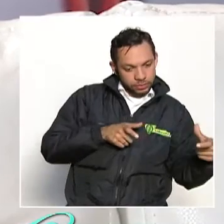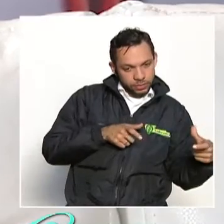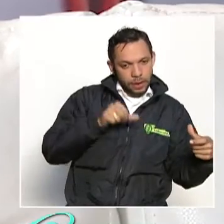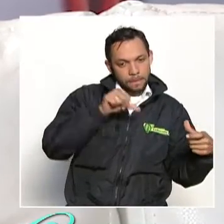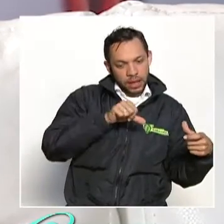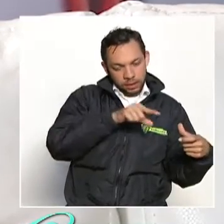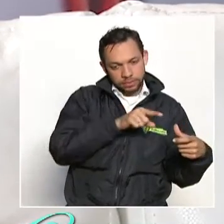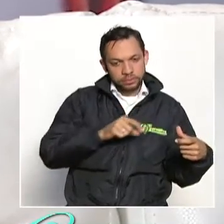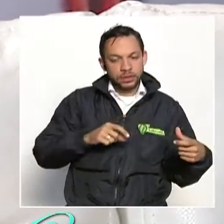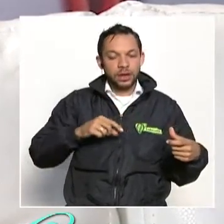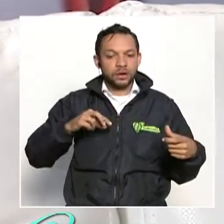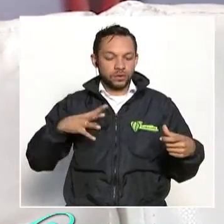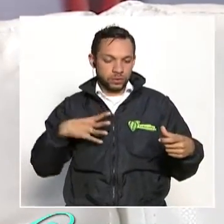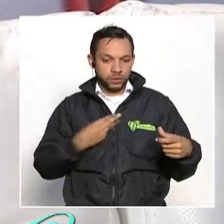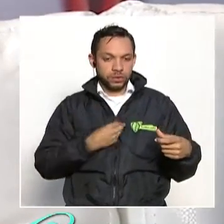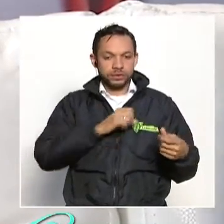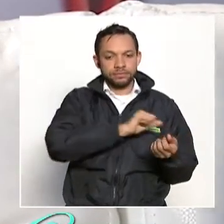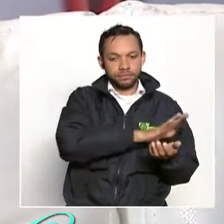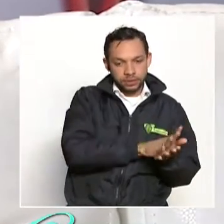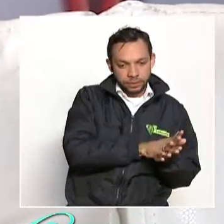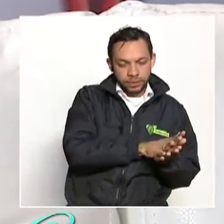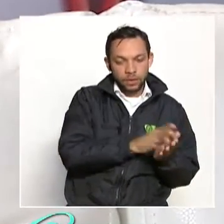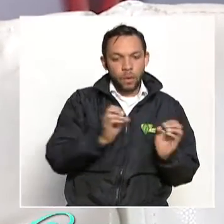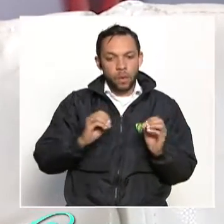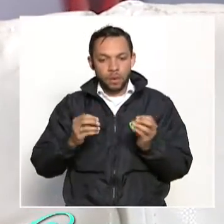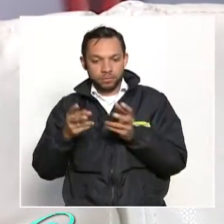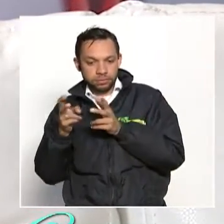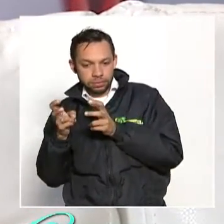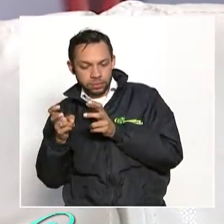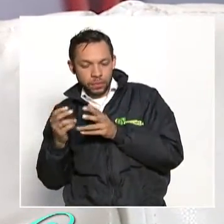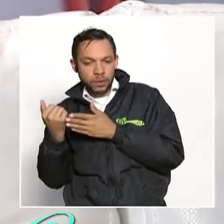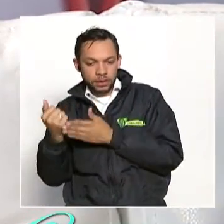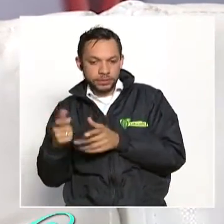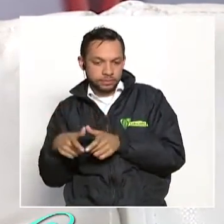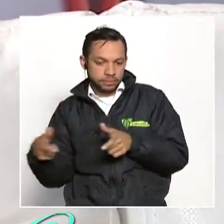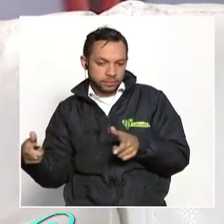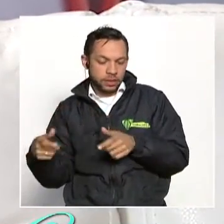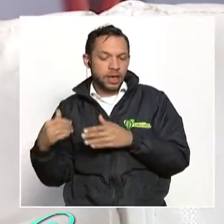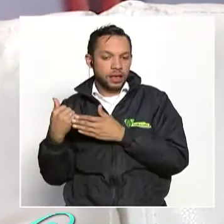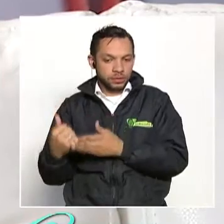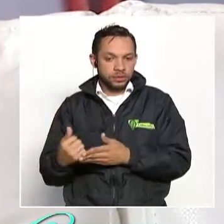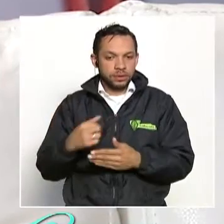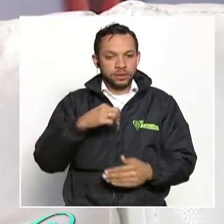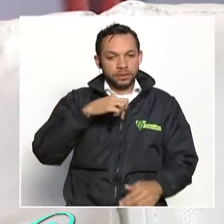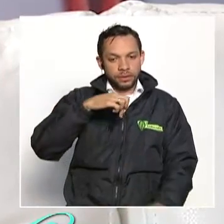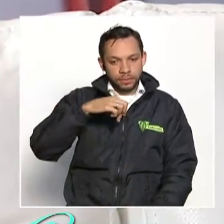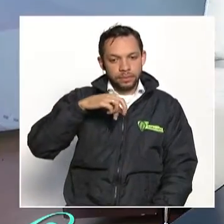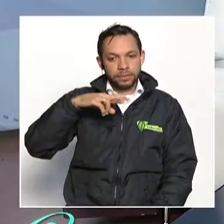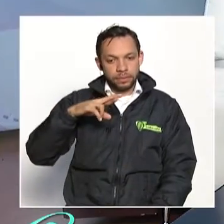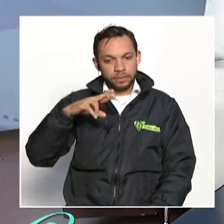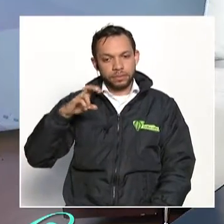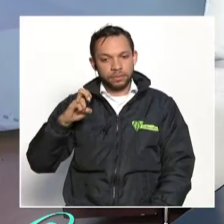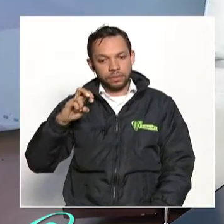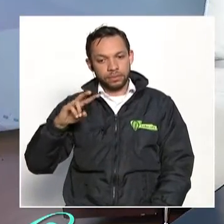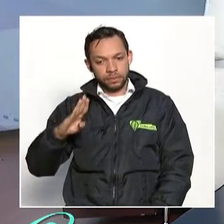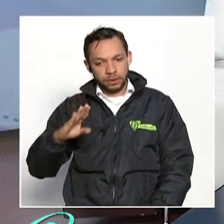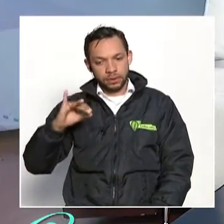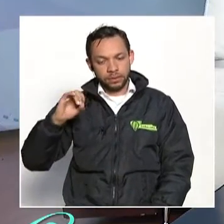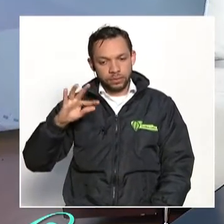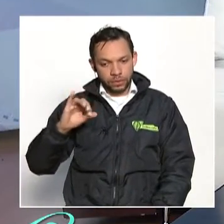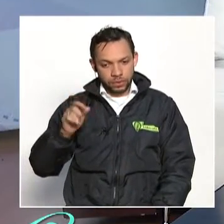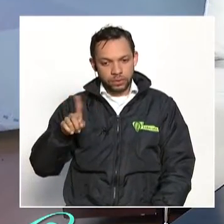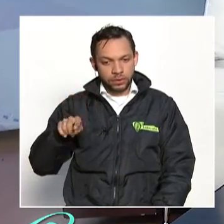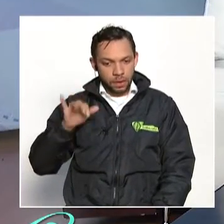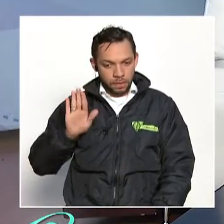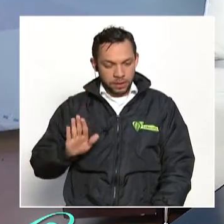esa bacteria que nosotros no digerimos, o sea, no ingresa al torrente sanguíneo, sino que llega ya al colon. Quiero mandarle un saludo muy especial al